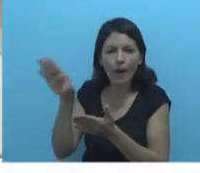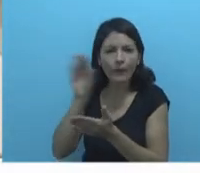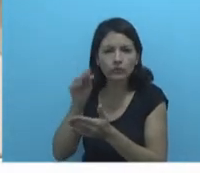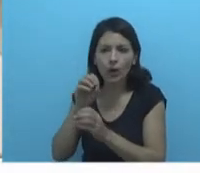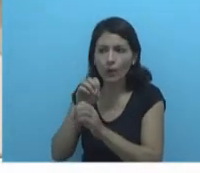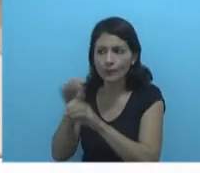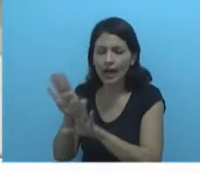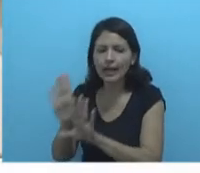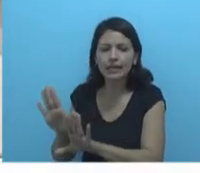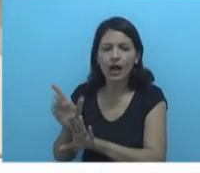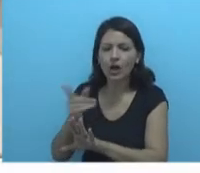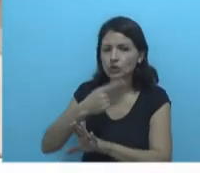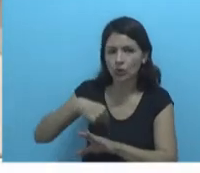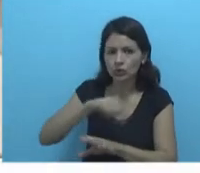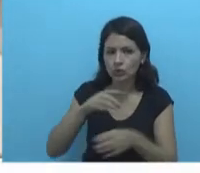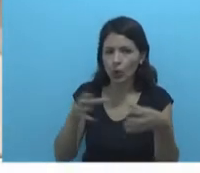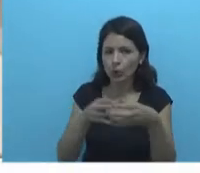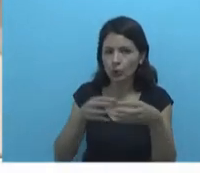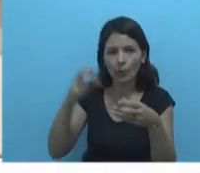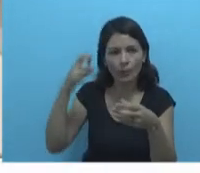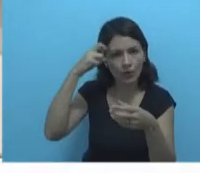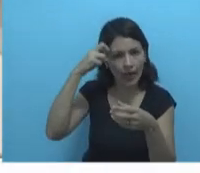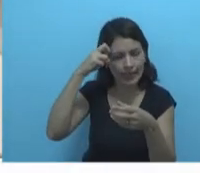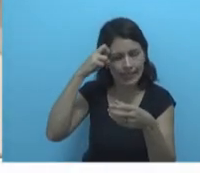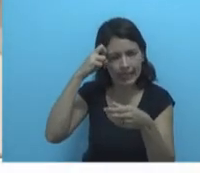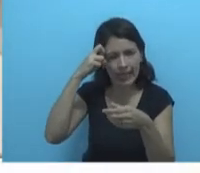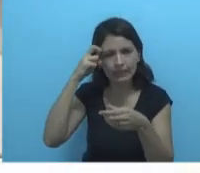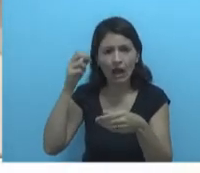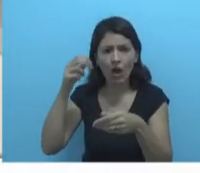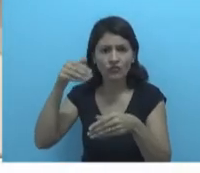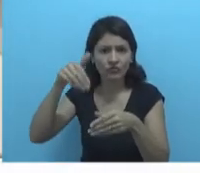planteó, el bloque de la Unión Cívica Radical no está de acuerdo.